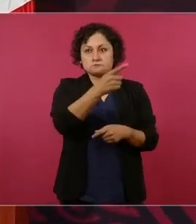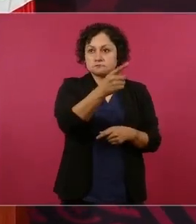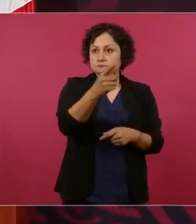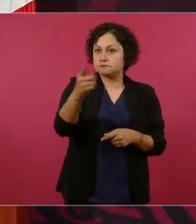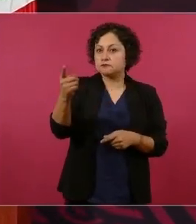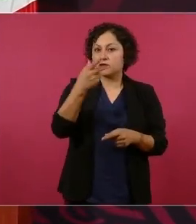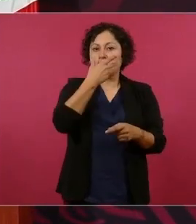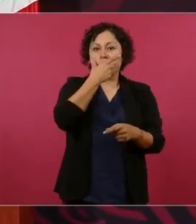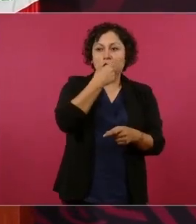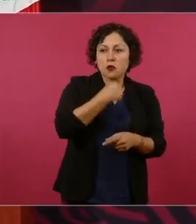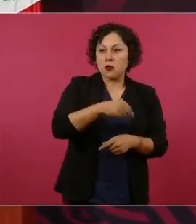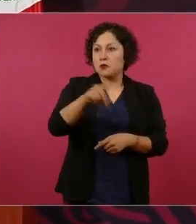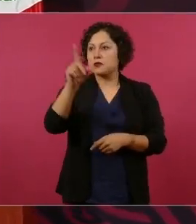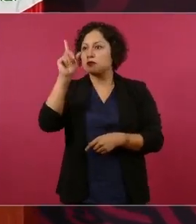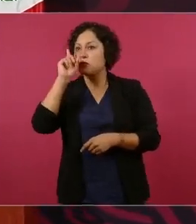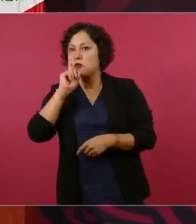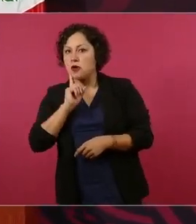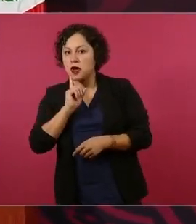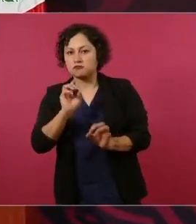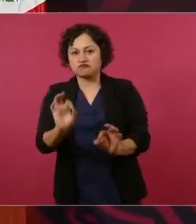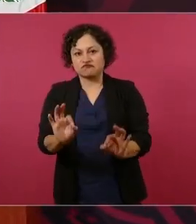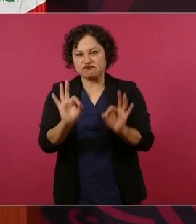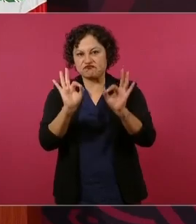hombres que